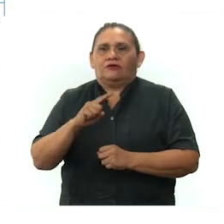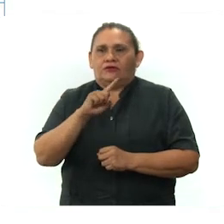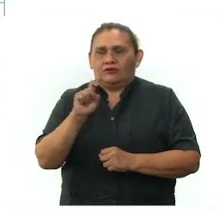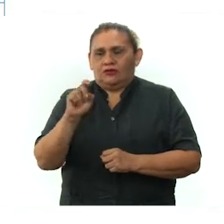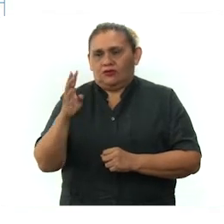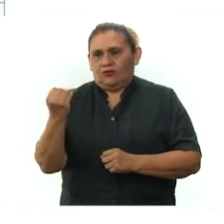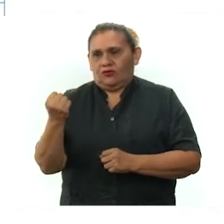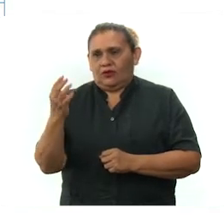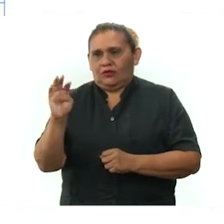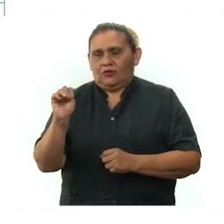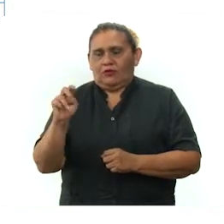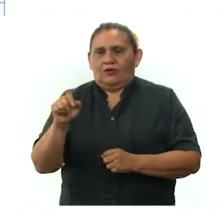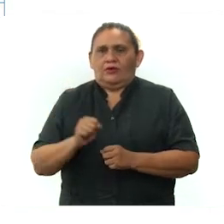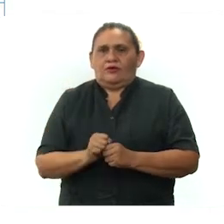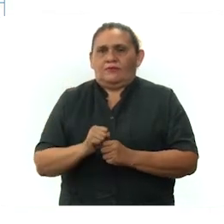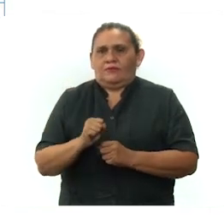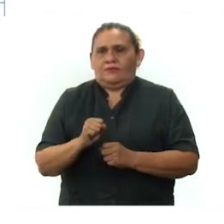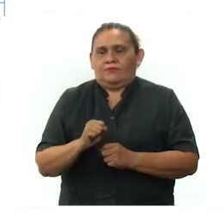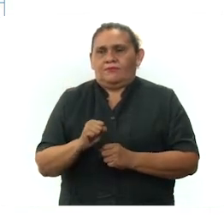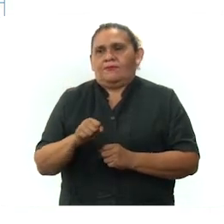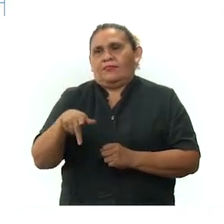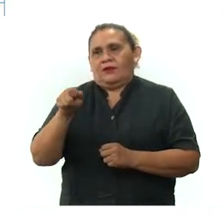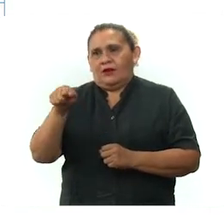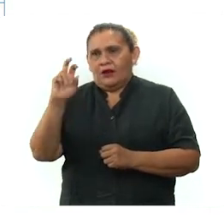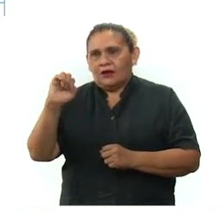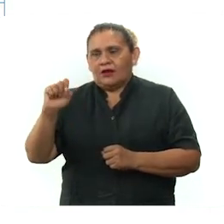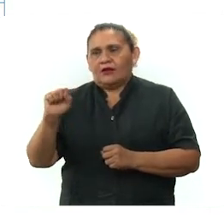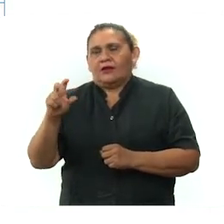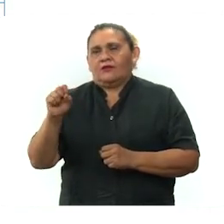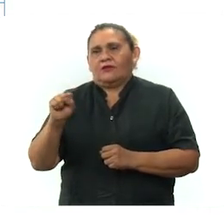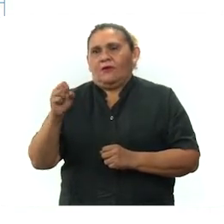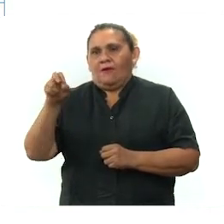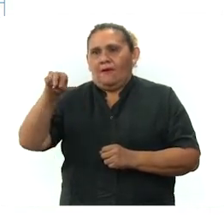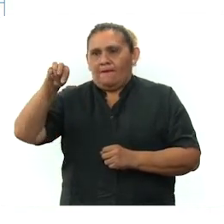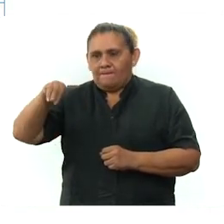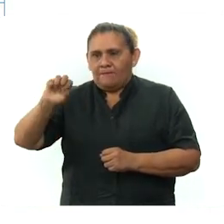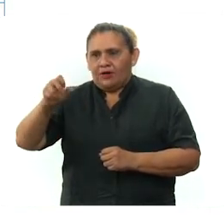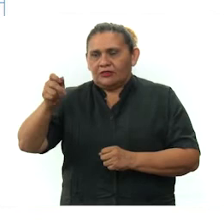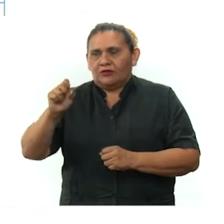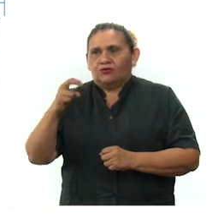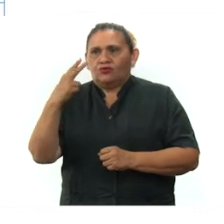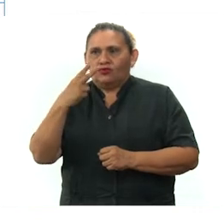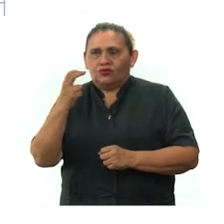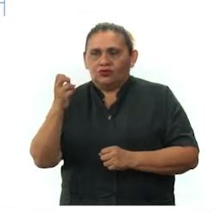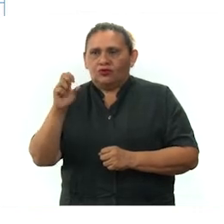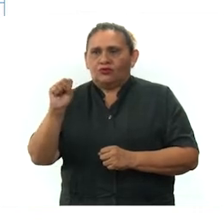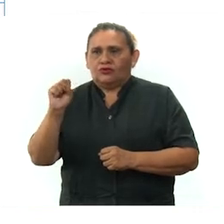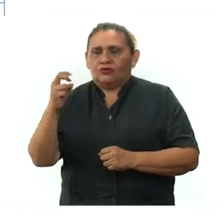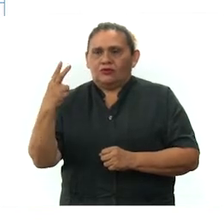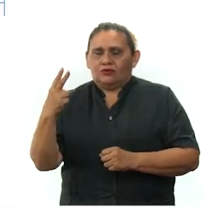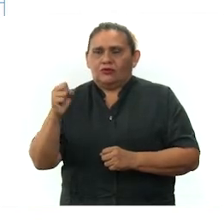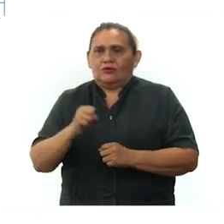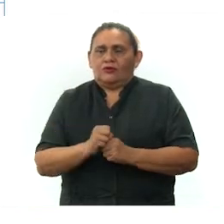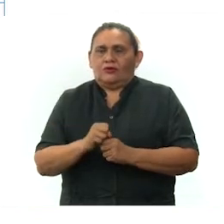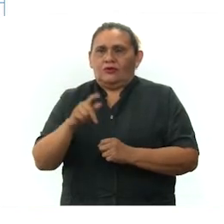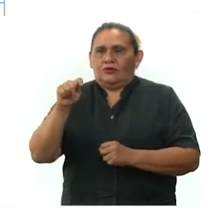199, Acanqué 189, Maxcanú 182, Buxots 180 y